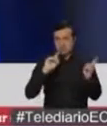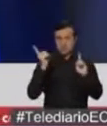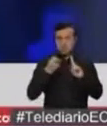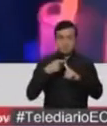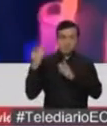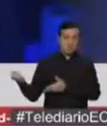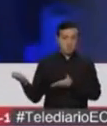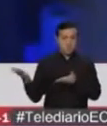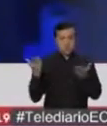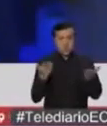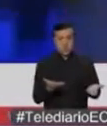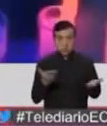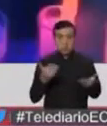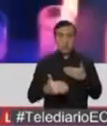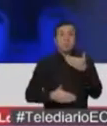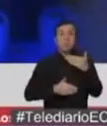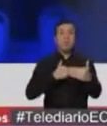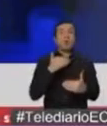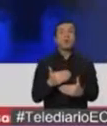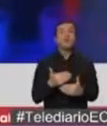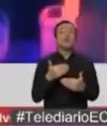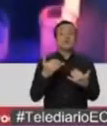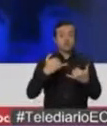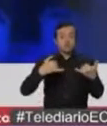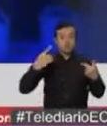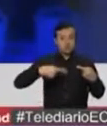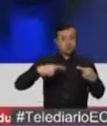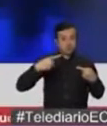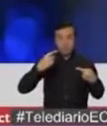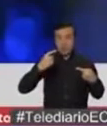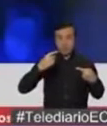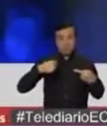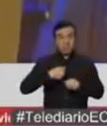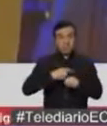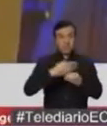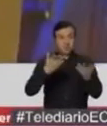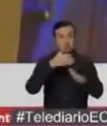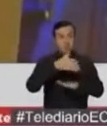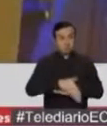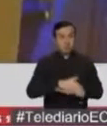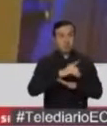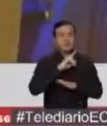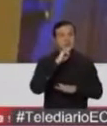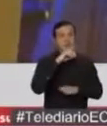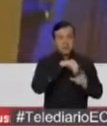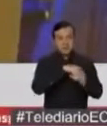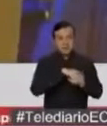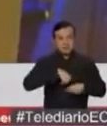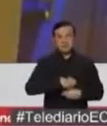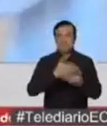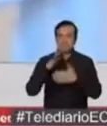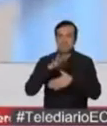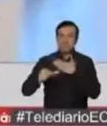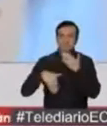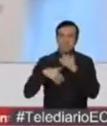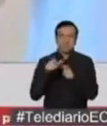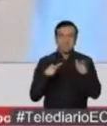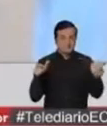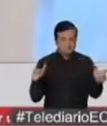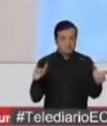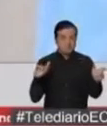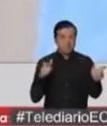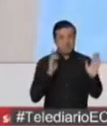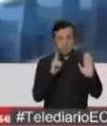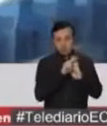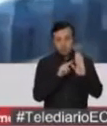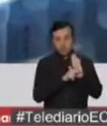primer cargamento ingresará en un proceso de desaduanización y posteriormente serán refrigeradas y distribuidas. El Cabildo ya tiene